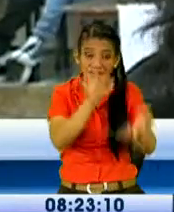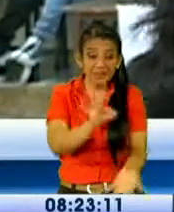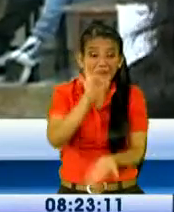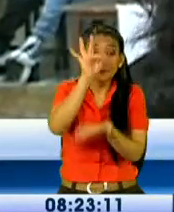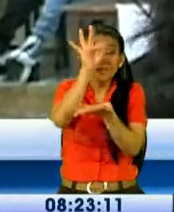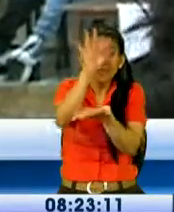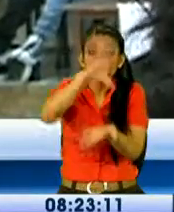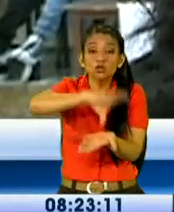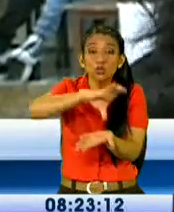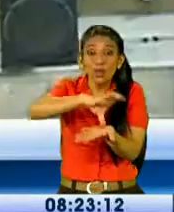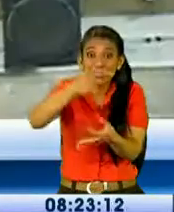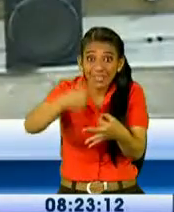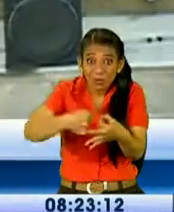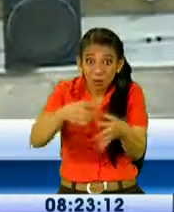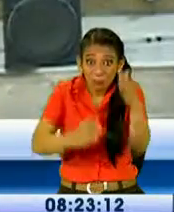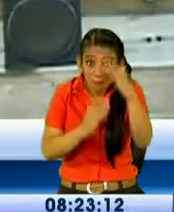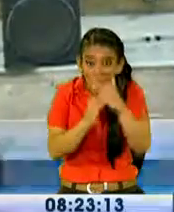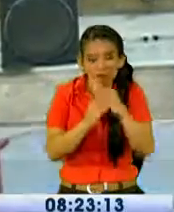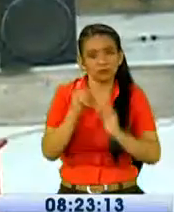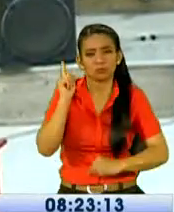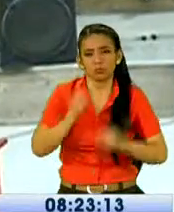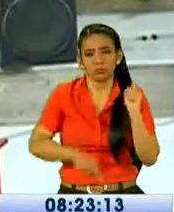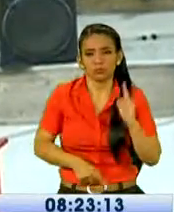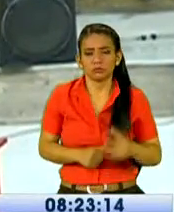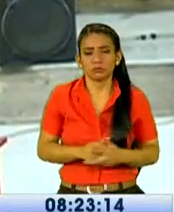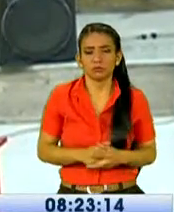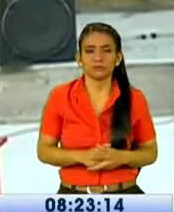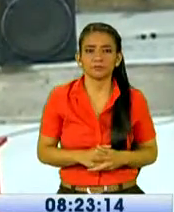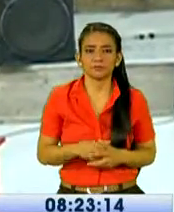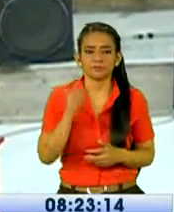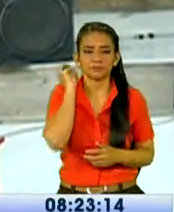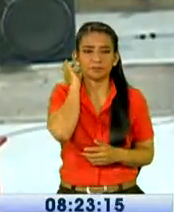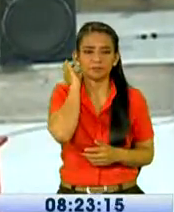de una ciudad de paz como Quito. En Quito informó Andrea Valarezo.